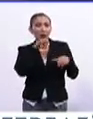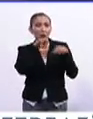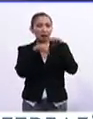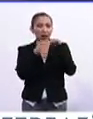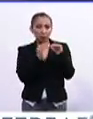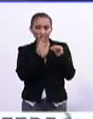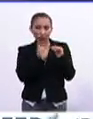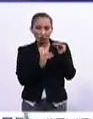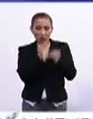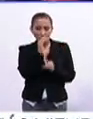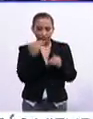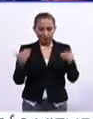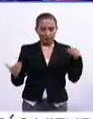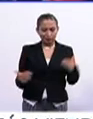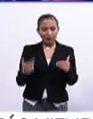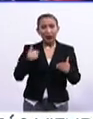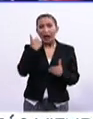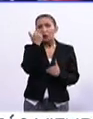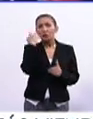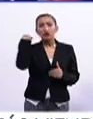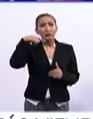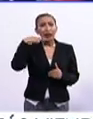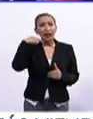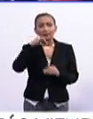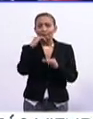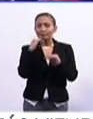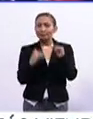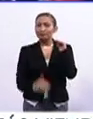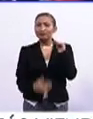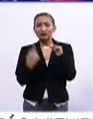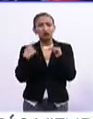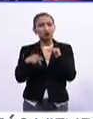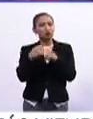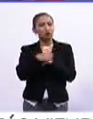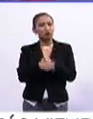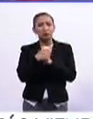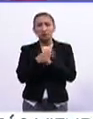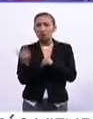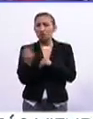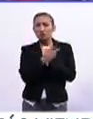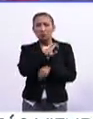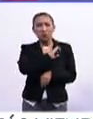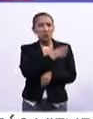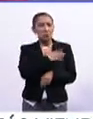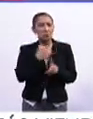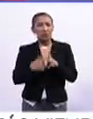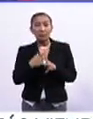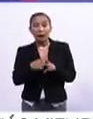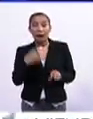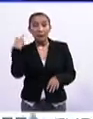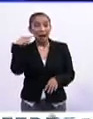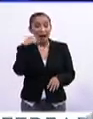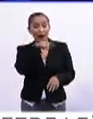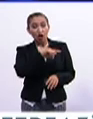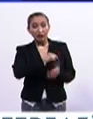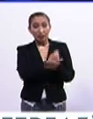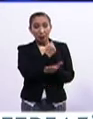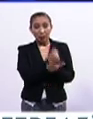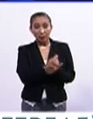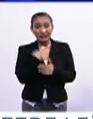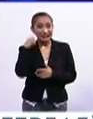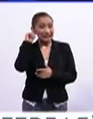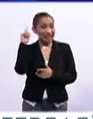comunicación. En contraste, los alumnos de Veracruz disminuyeron sus puntuaciones en ambos rubros, en tanto que Veracruz, Tamaulipas